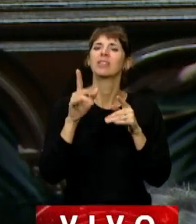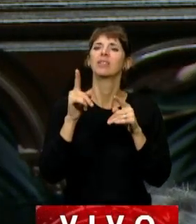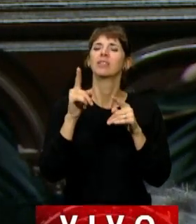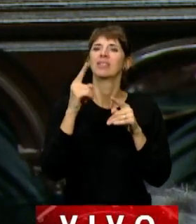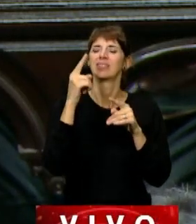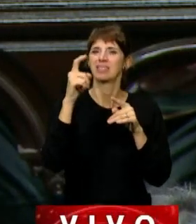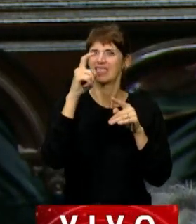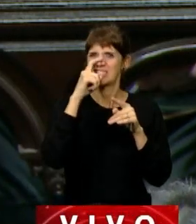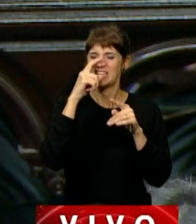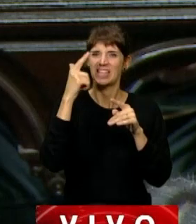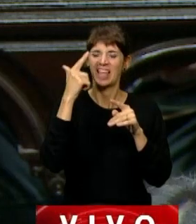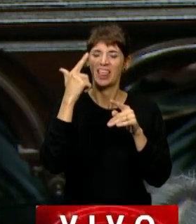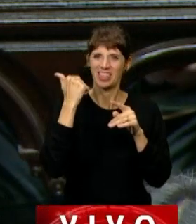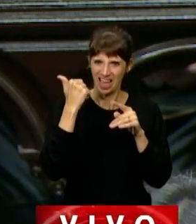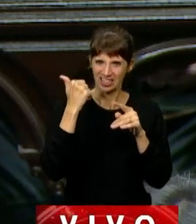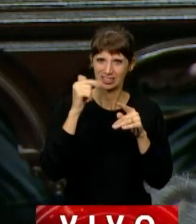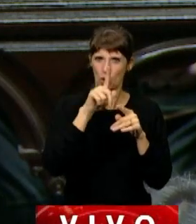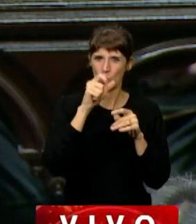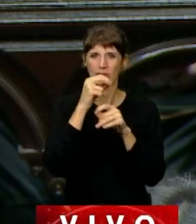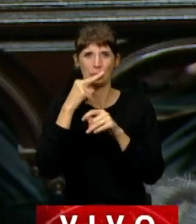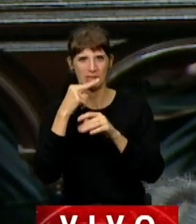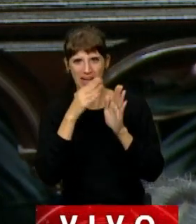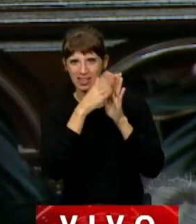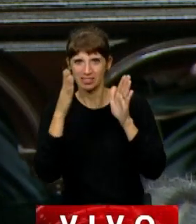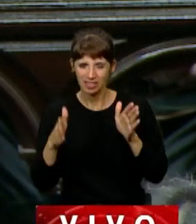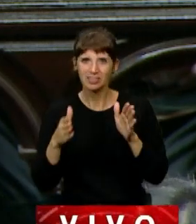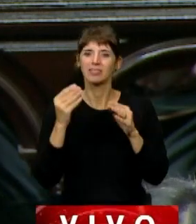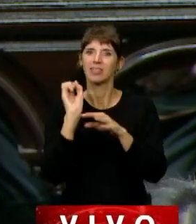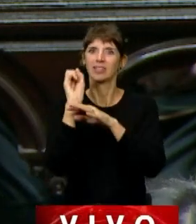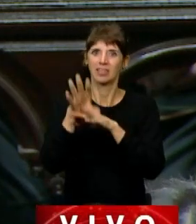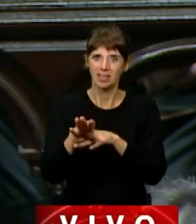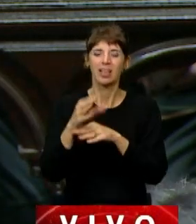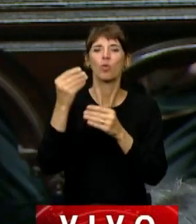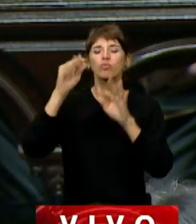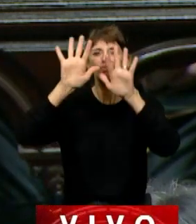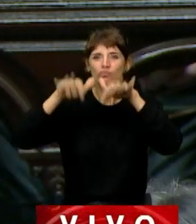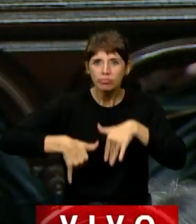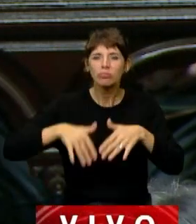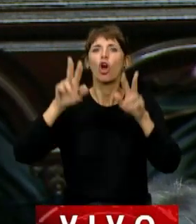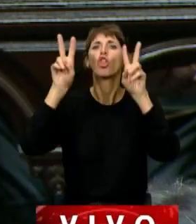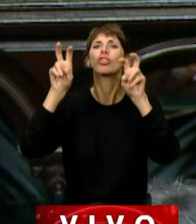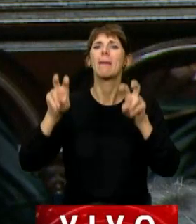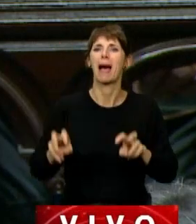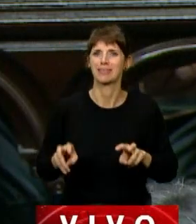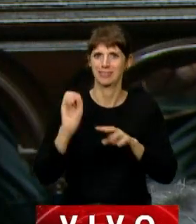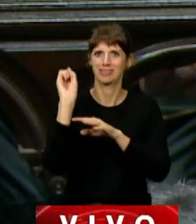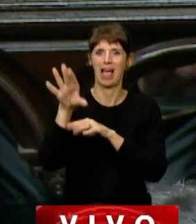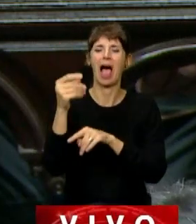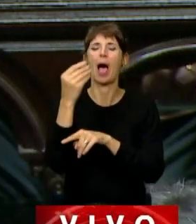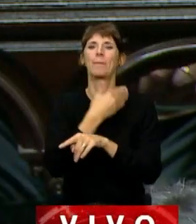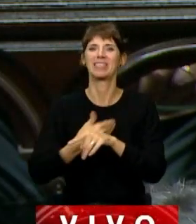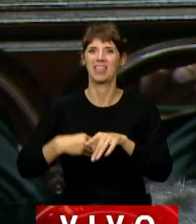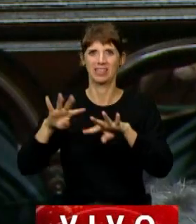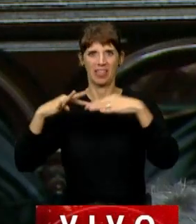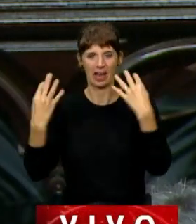7 días hábiles, hará llegar a los presidentes de cada uno de los bloques políticos a través del presidente de la Cámara un escrito con los temas a exponer. No es